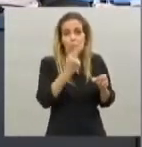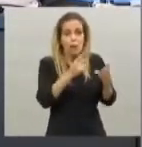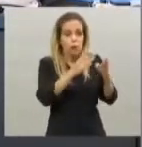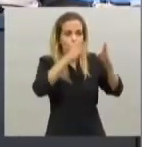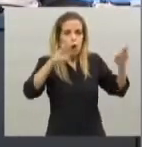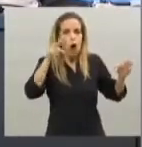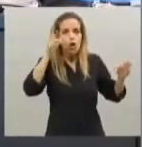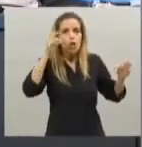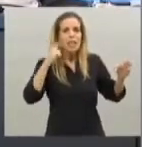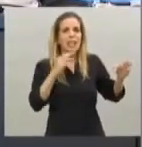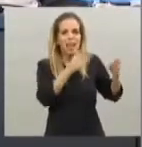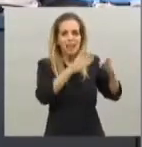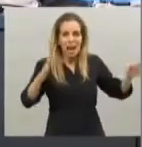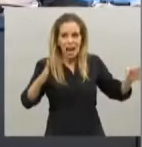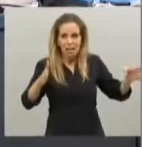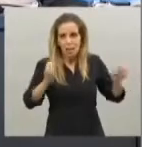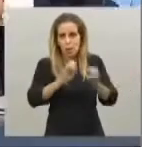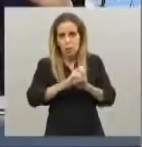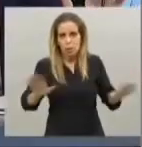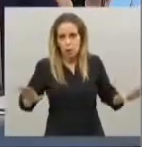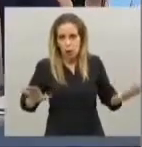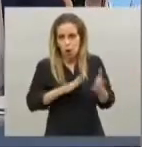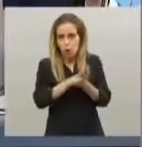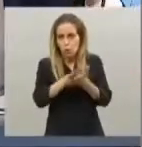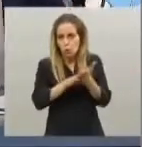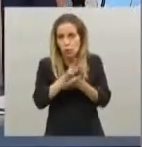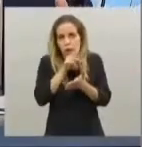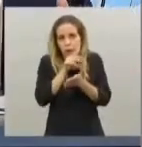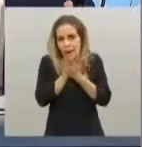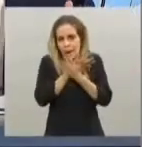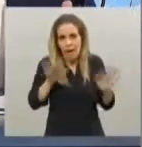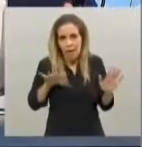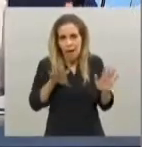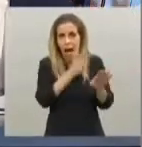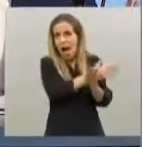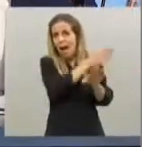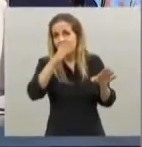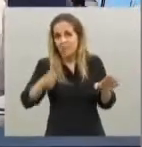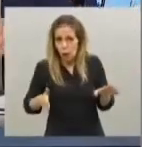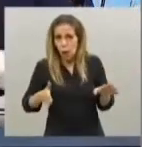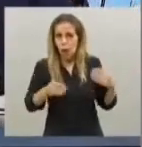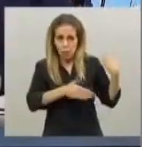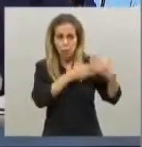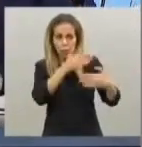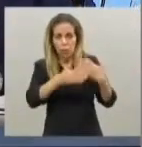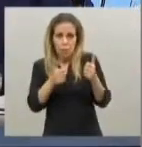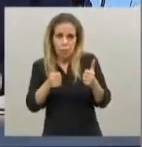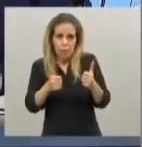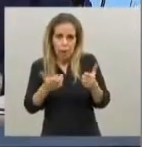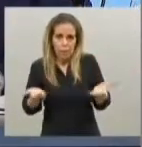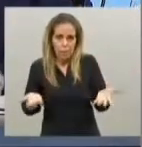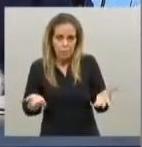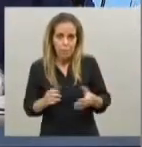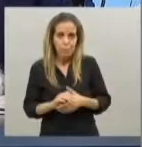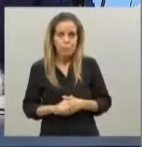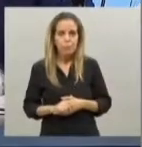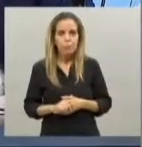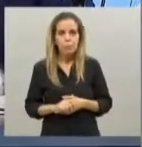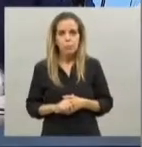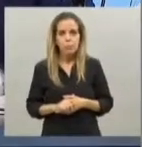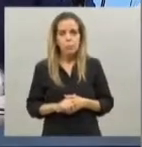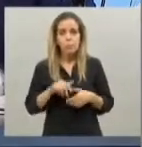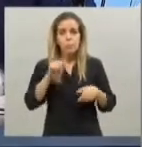tan bien las cosas hasta el momento, desde las autoridades políticas, mismo el comportamiento de toda la sociedad argentina.